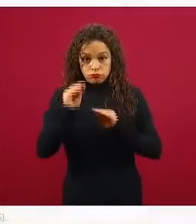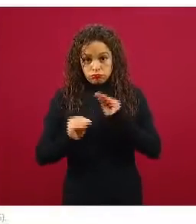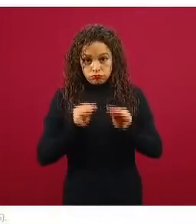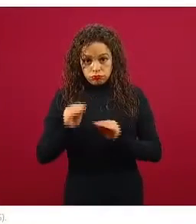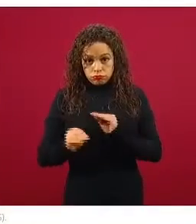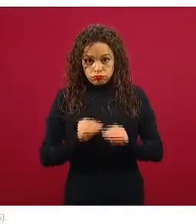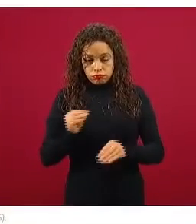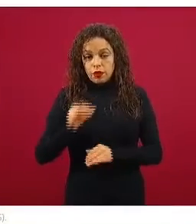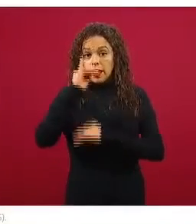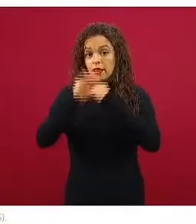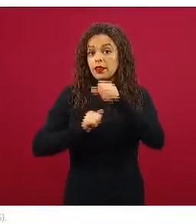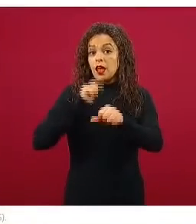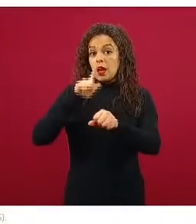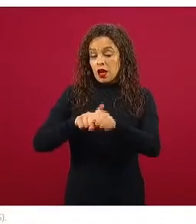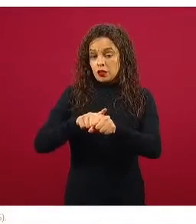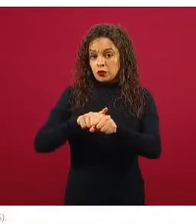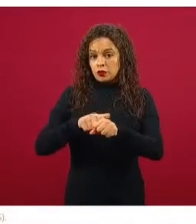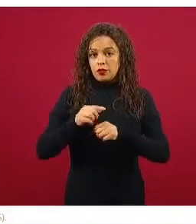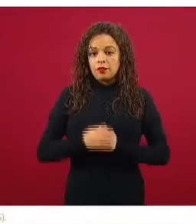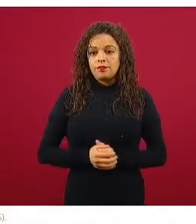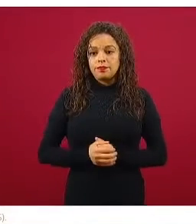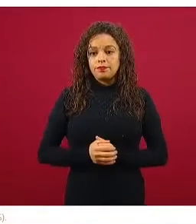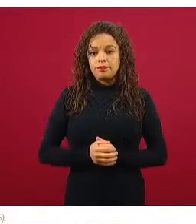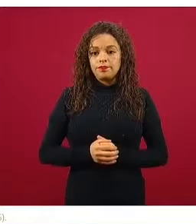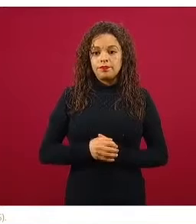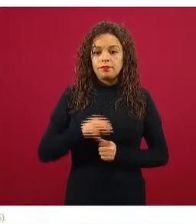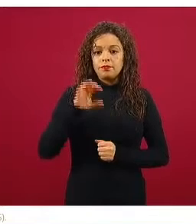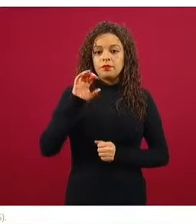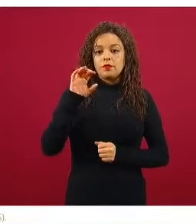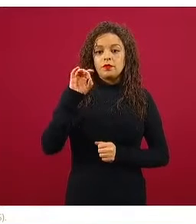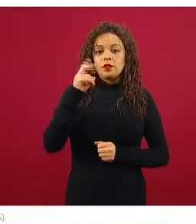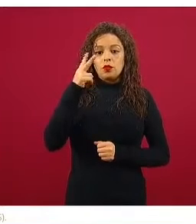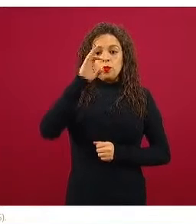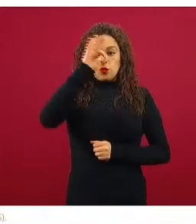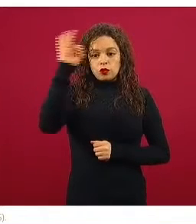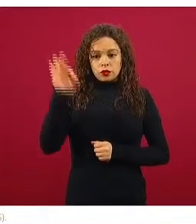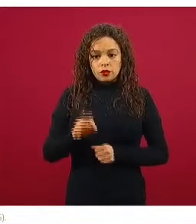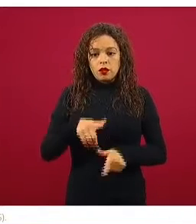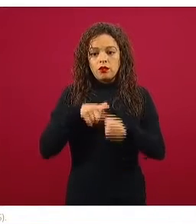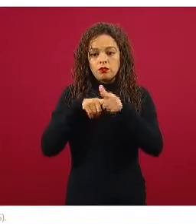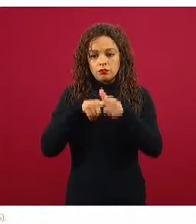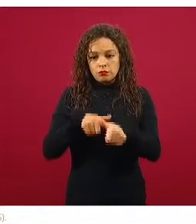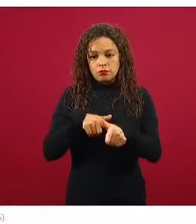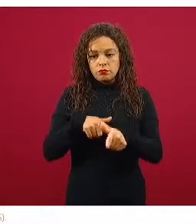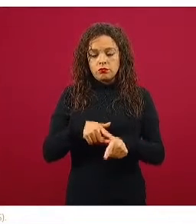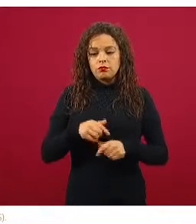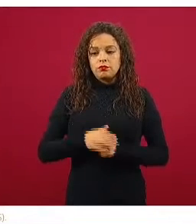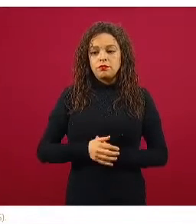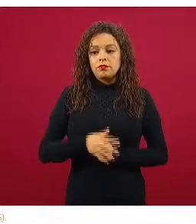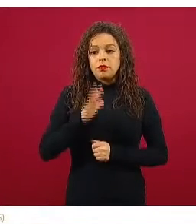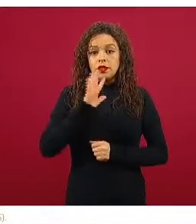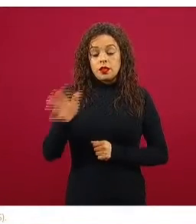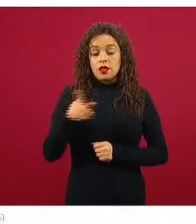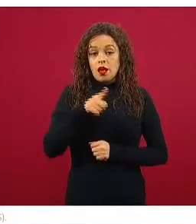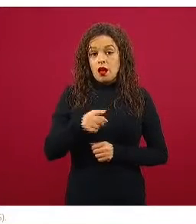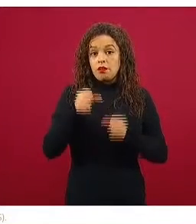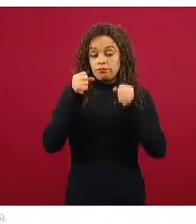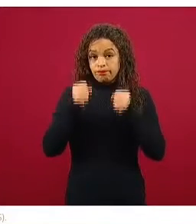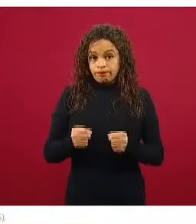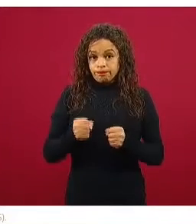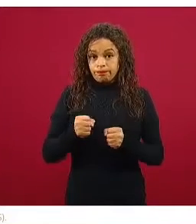internacional. Se mantiene en 32% la proporción de casos confirmados en los últimos 14 días a